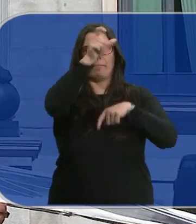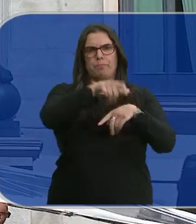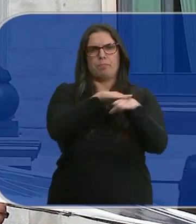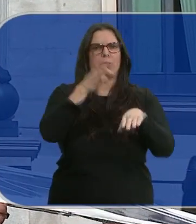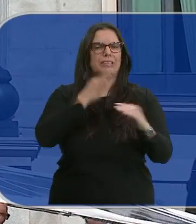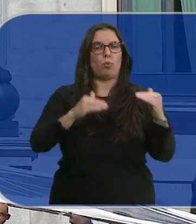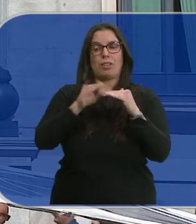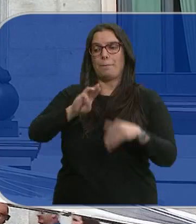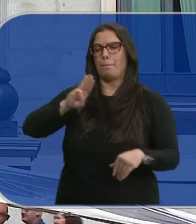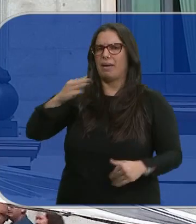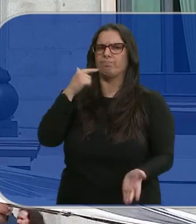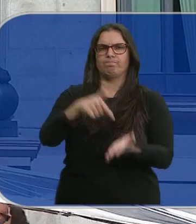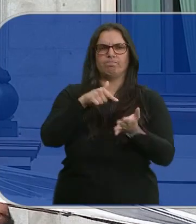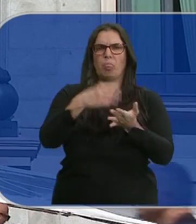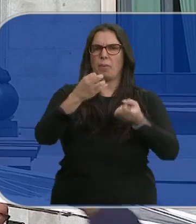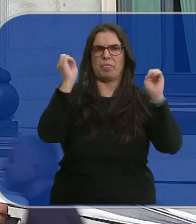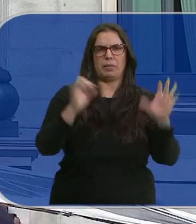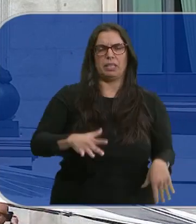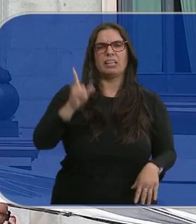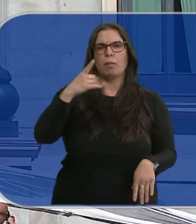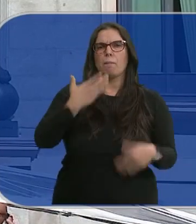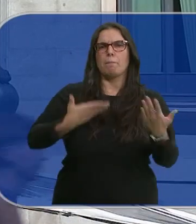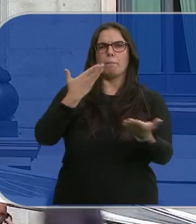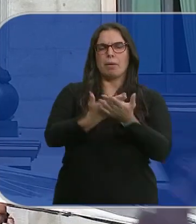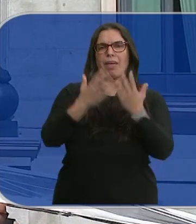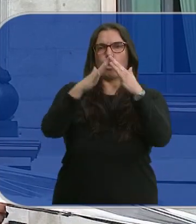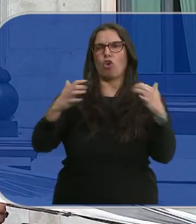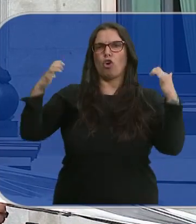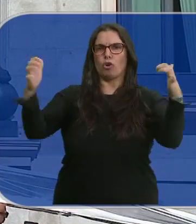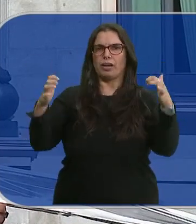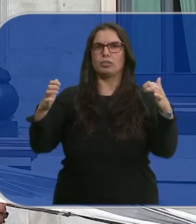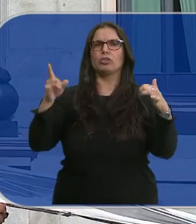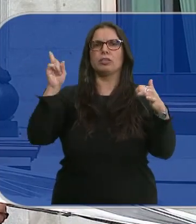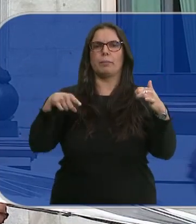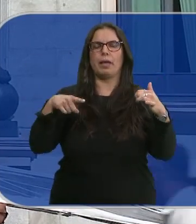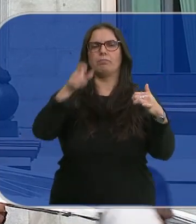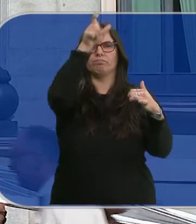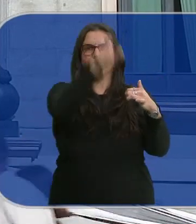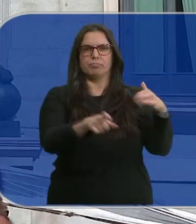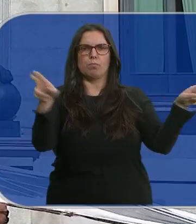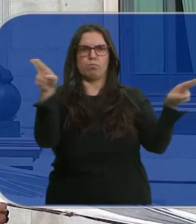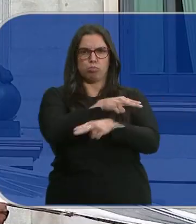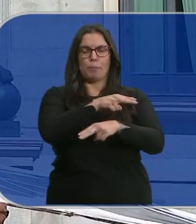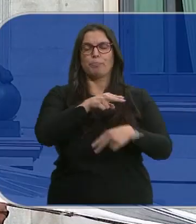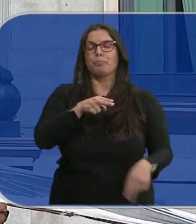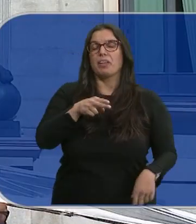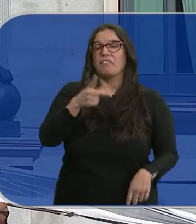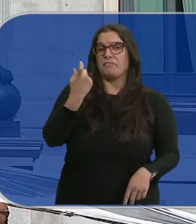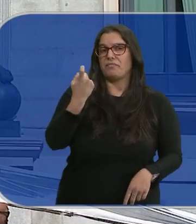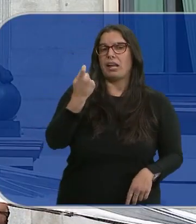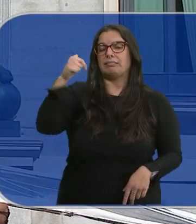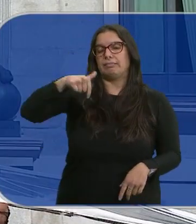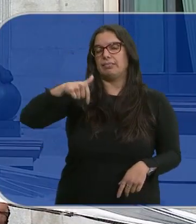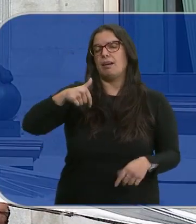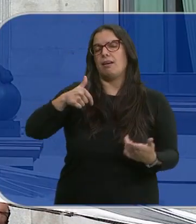un Partido Popular que ha exigido efectivamente su dimisión y también ha pedido que el Congreso repruebe a la titular de Igualdad. Todavía estamos pendientes de que se produzca